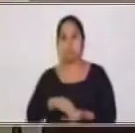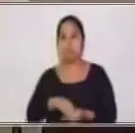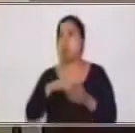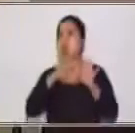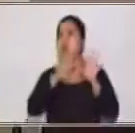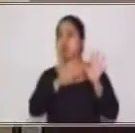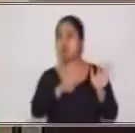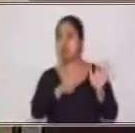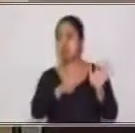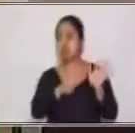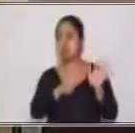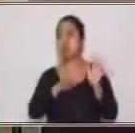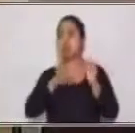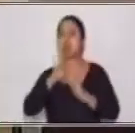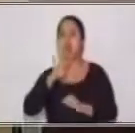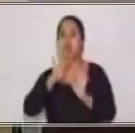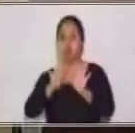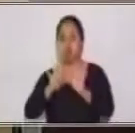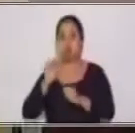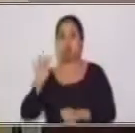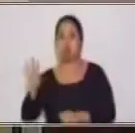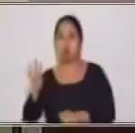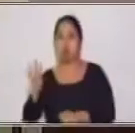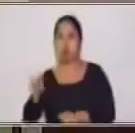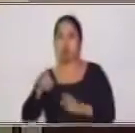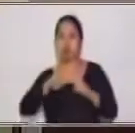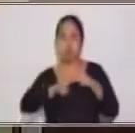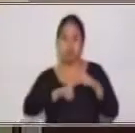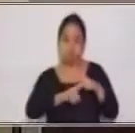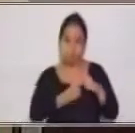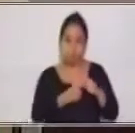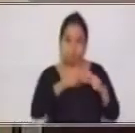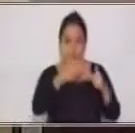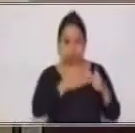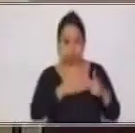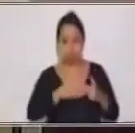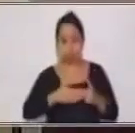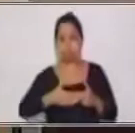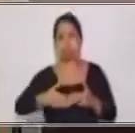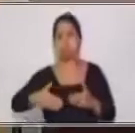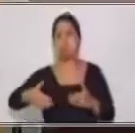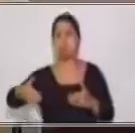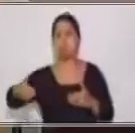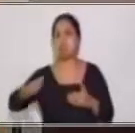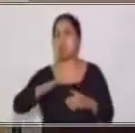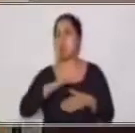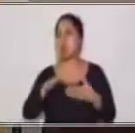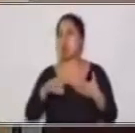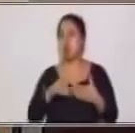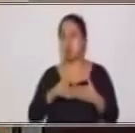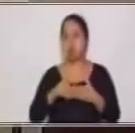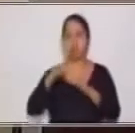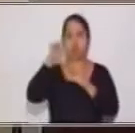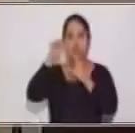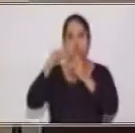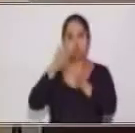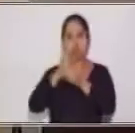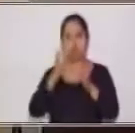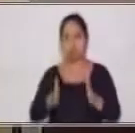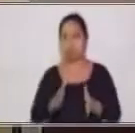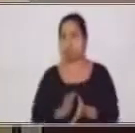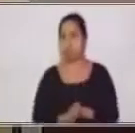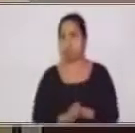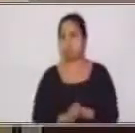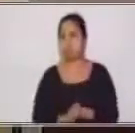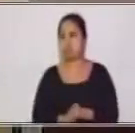de esta película se empieza a surgir ya todo lo que es en relación a el cine guatemalteco.